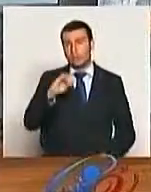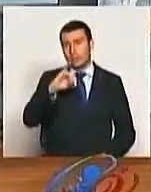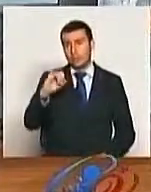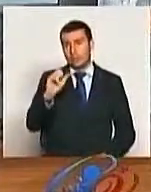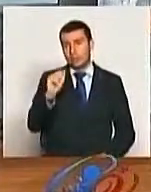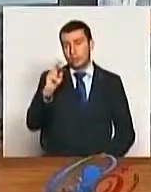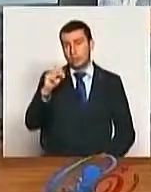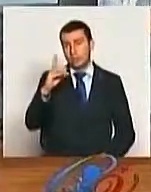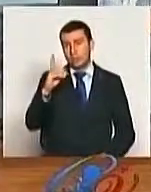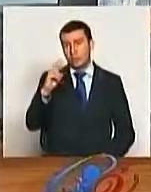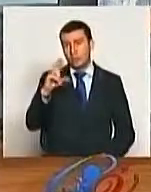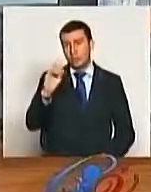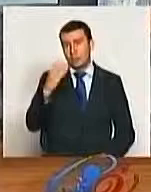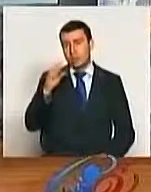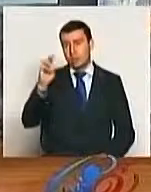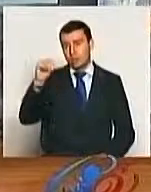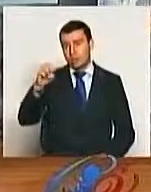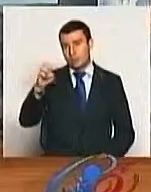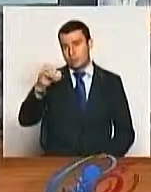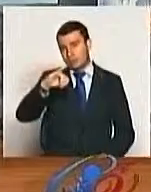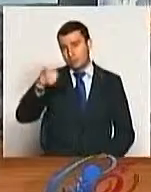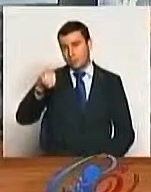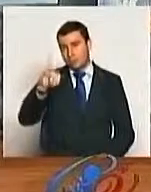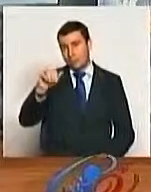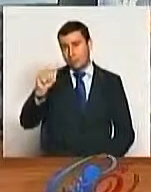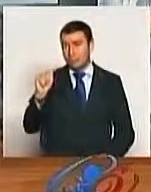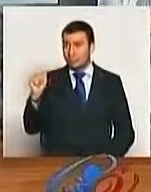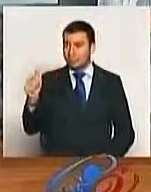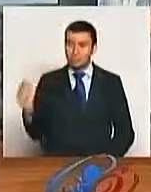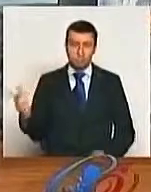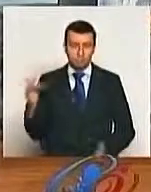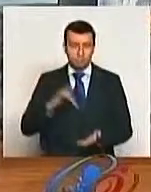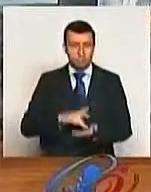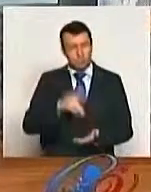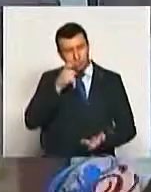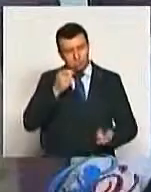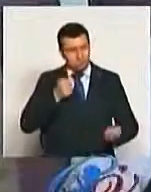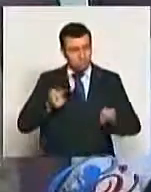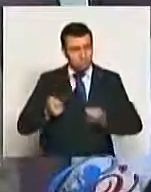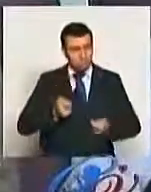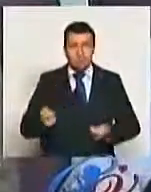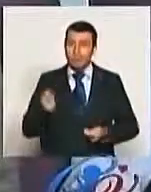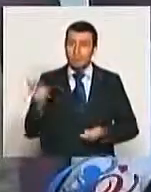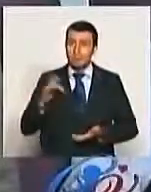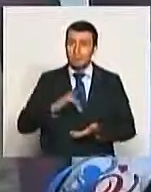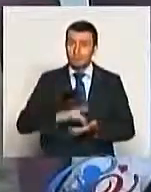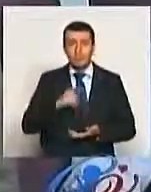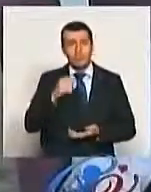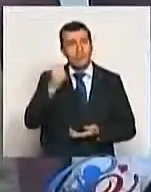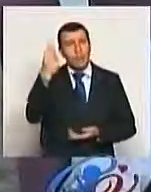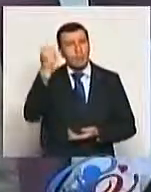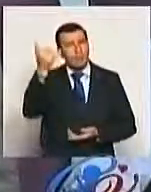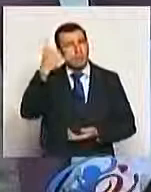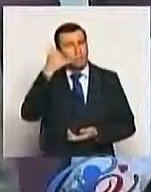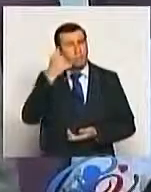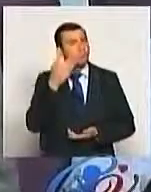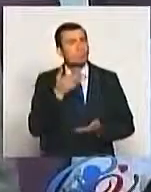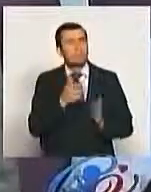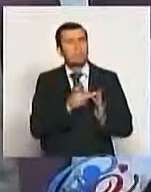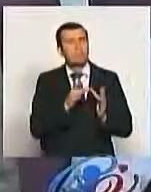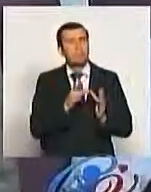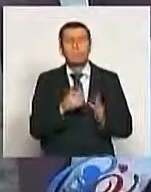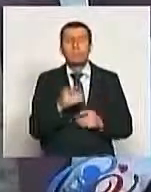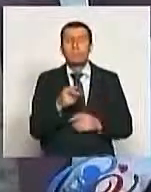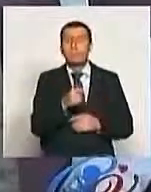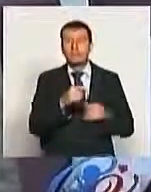dado desde el punto de vista de la ginecología en Conexión Vital a nuestro parque médico, y ustedes pueden tener mayores informes en el